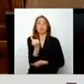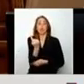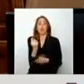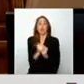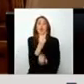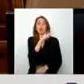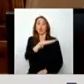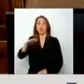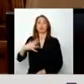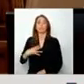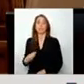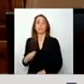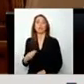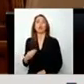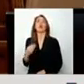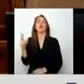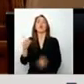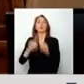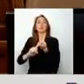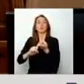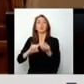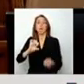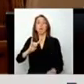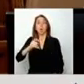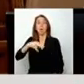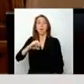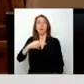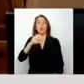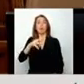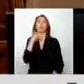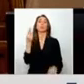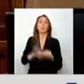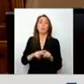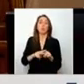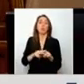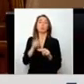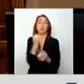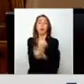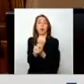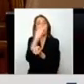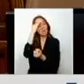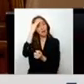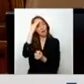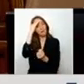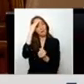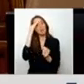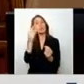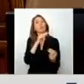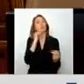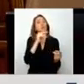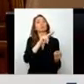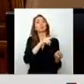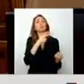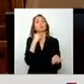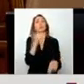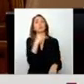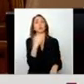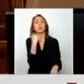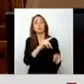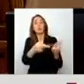muerto. Es un mártir más de carabineros. La diputada Fries nos decía por su